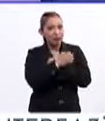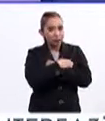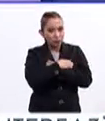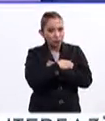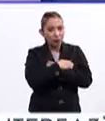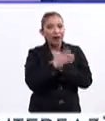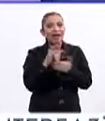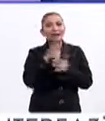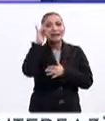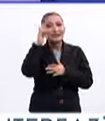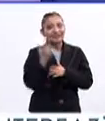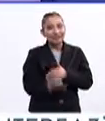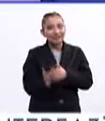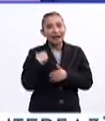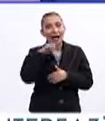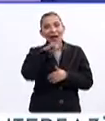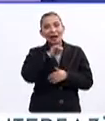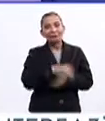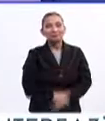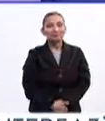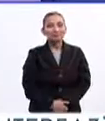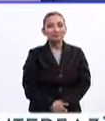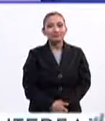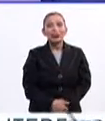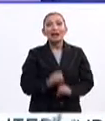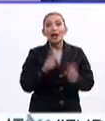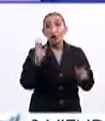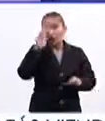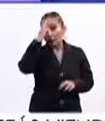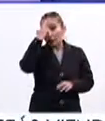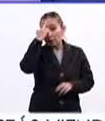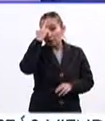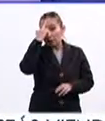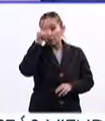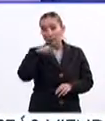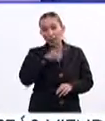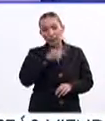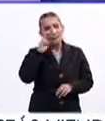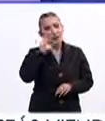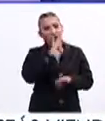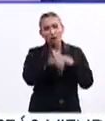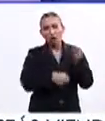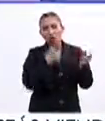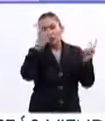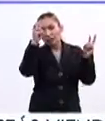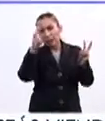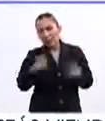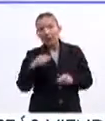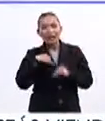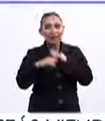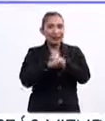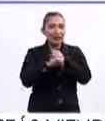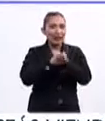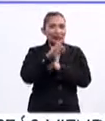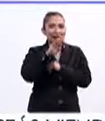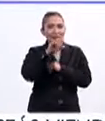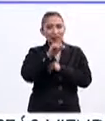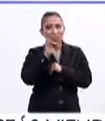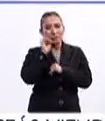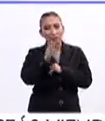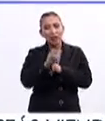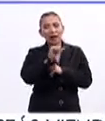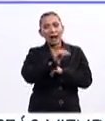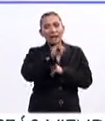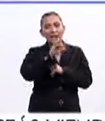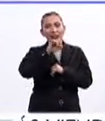educativos. Gracias a Griselda Yebra, Ana Cris. Así es, Omar. Les recordamos que pueden seguir todos nuestros contenidos a través de las redes sociales. Nos pueden